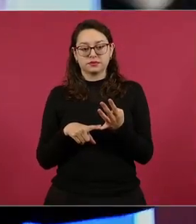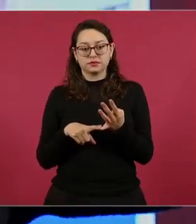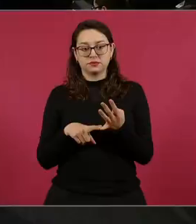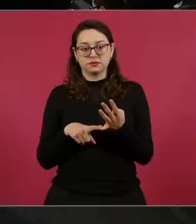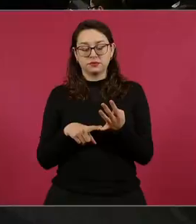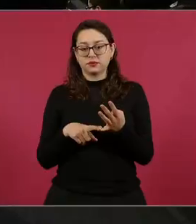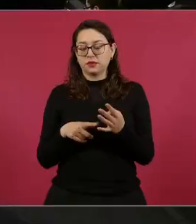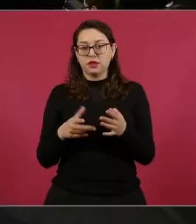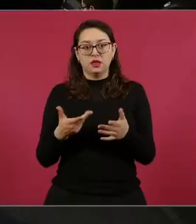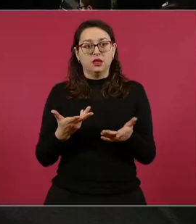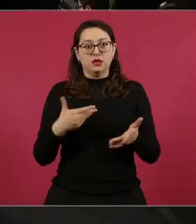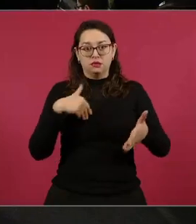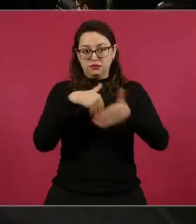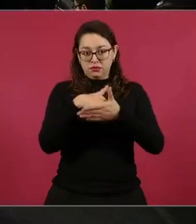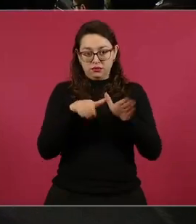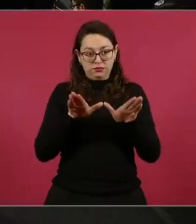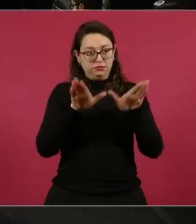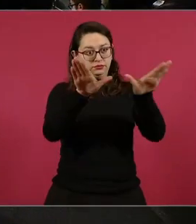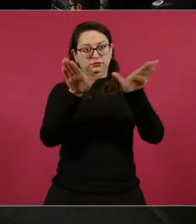Todos los aeropuertos,